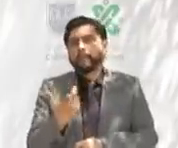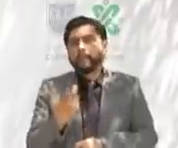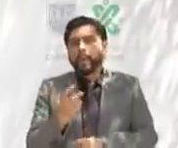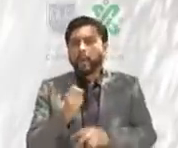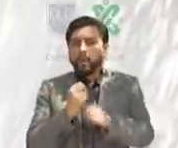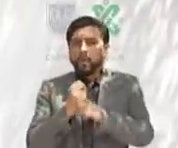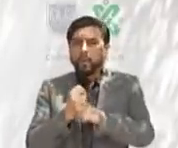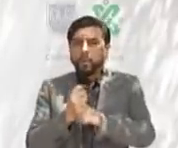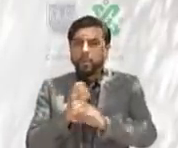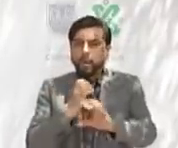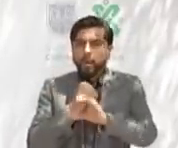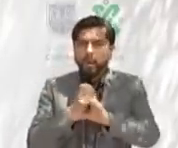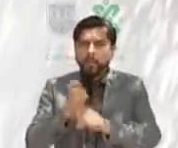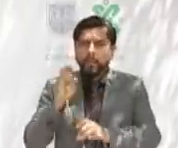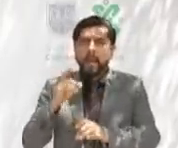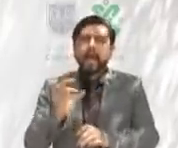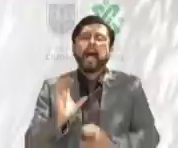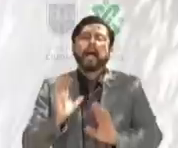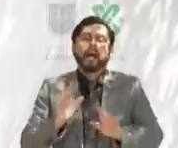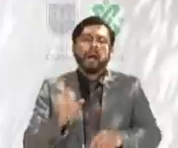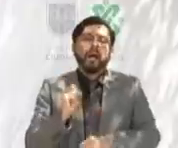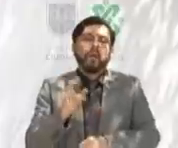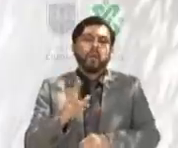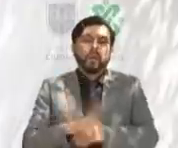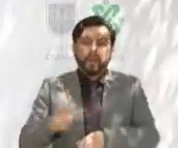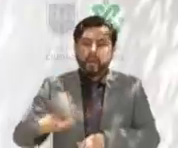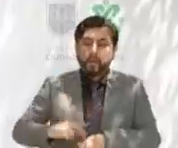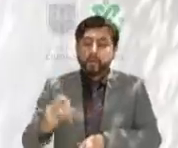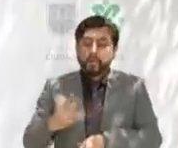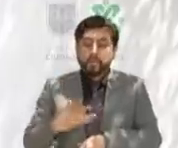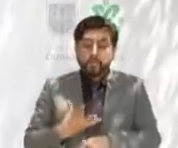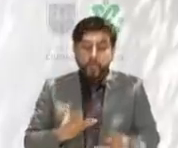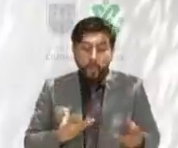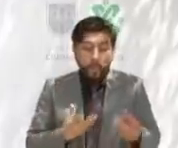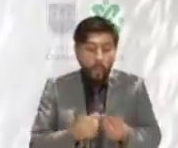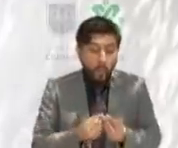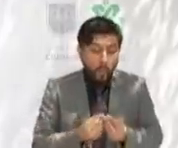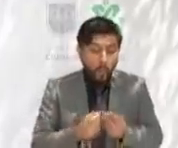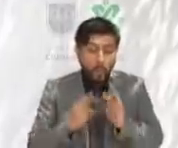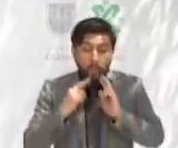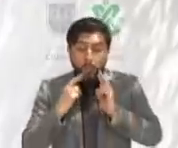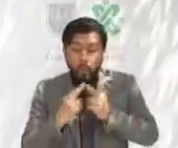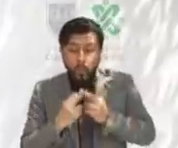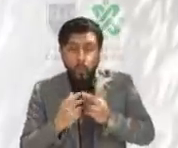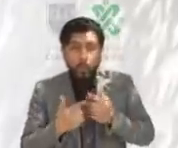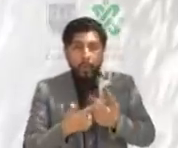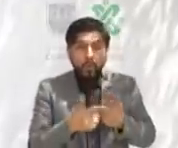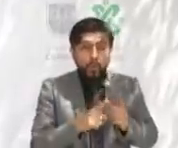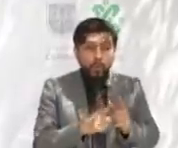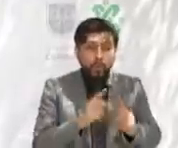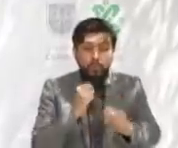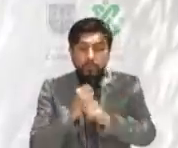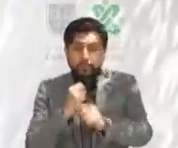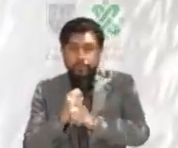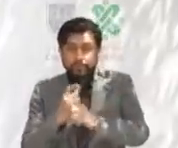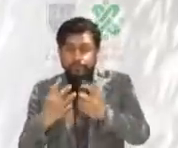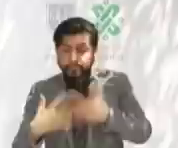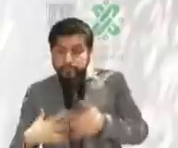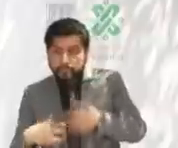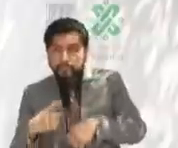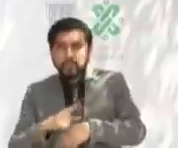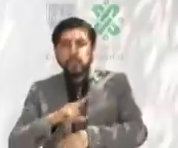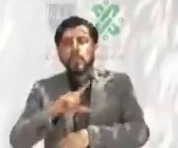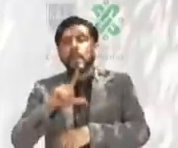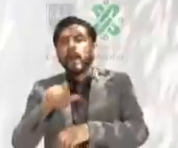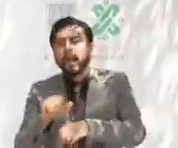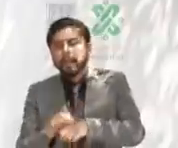los transportistas, pues generar un mejor sistema de transporte y en todo caso ya después se verá el tema de